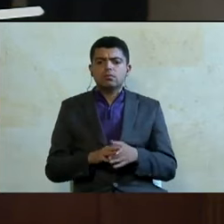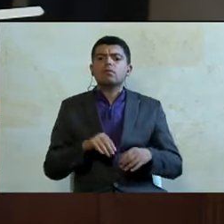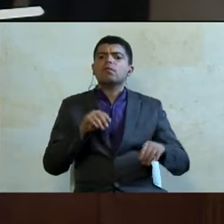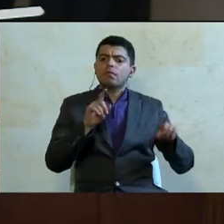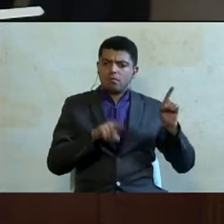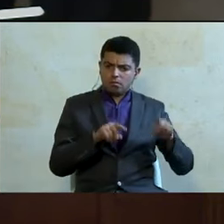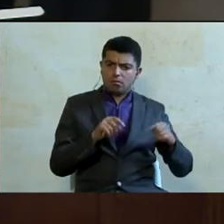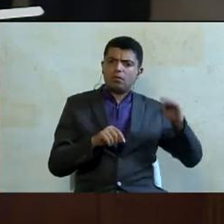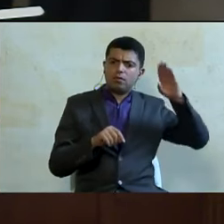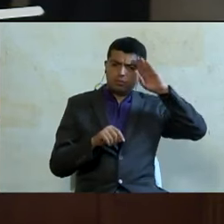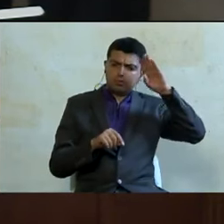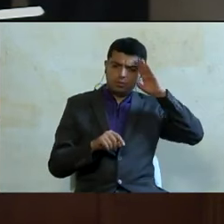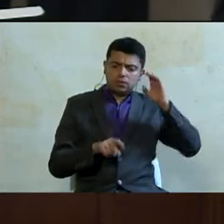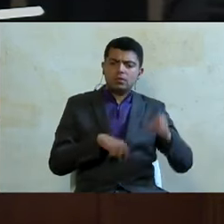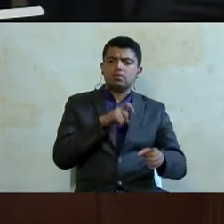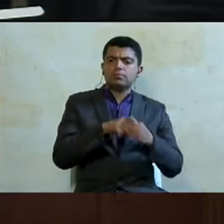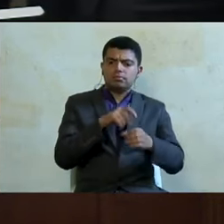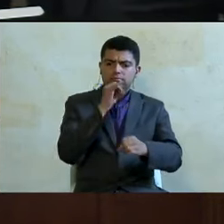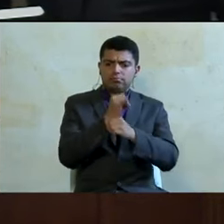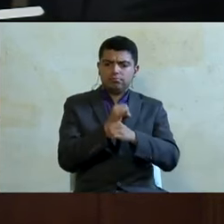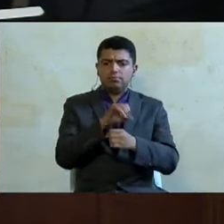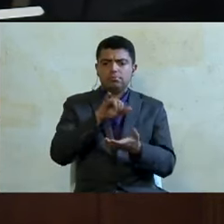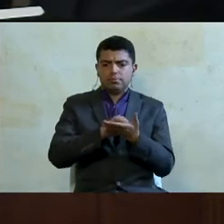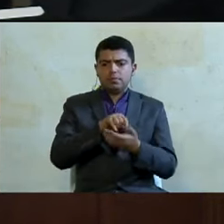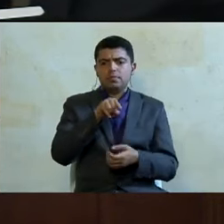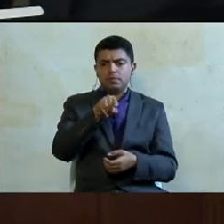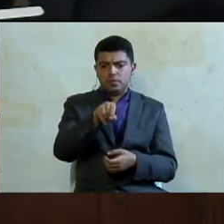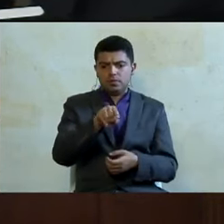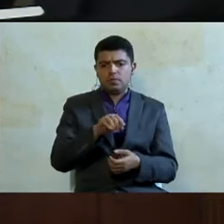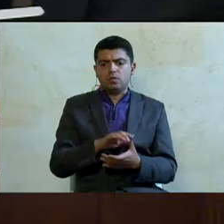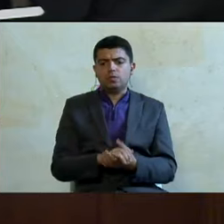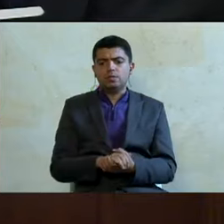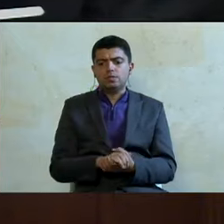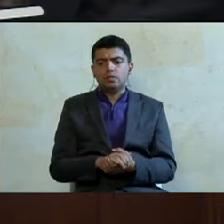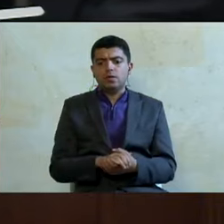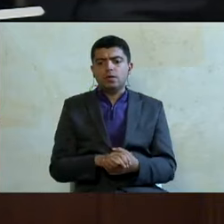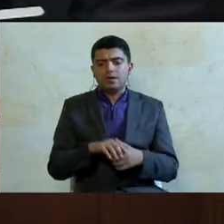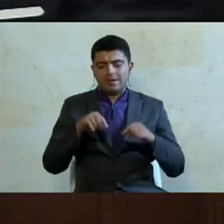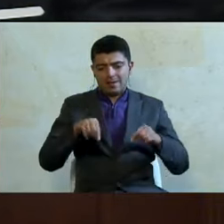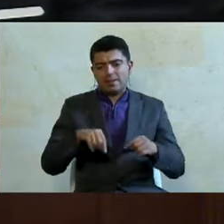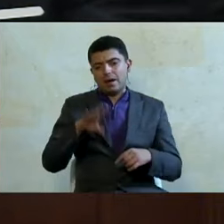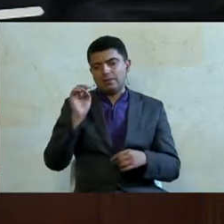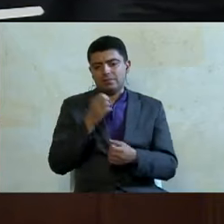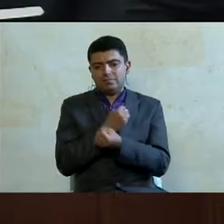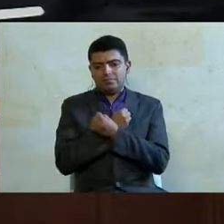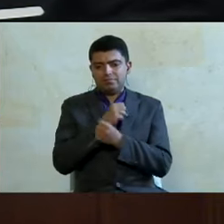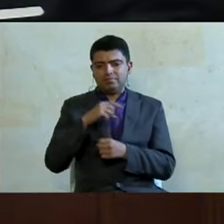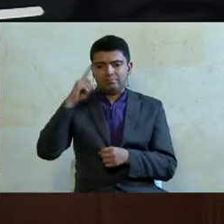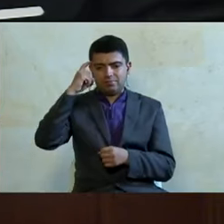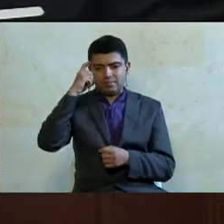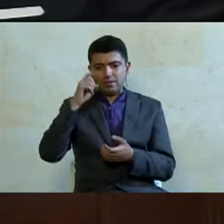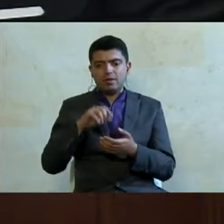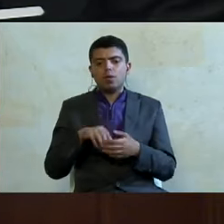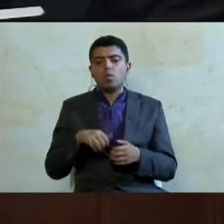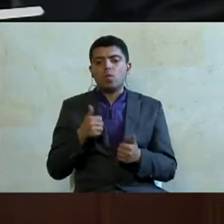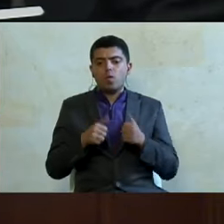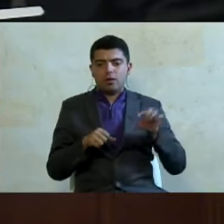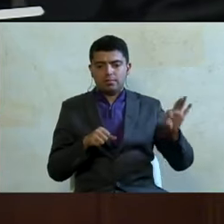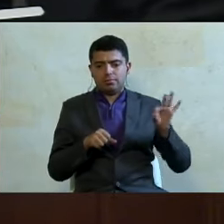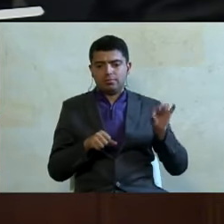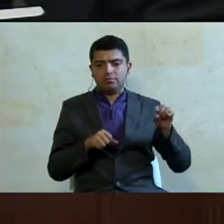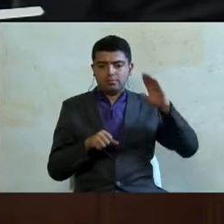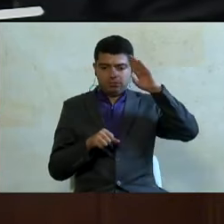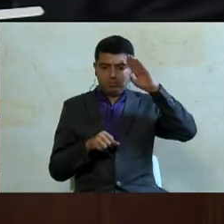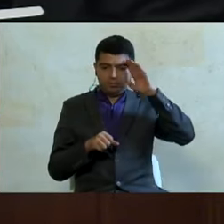a la institución a una de las instituciones más queridas de nuestras de nuestro gobierno como es la Policía Nacional